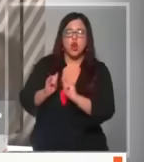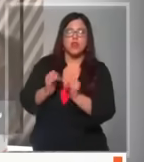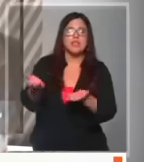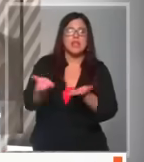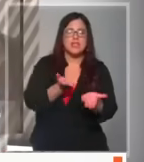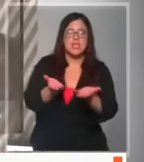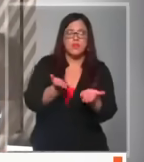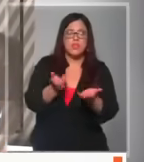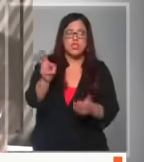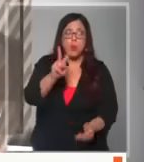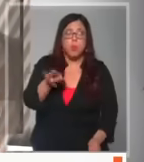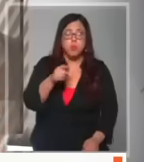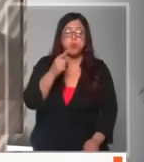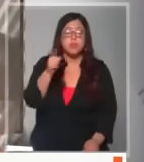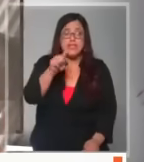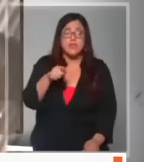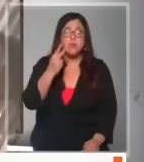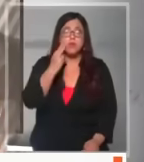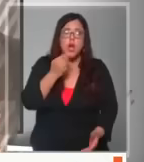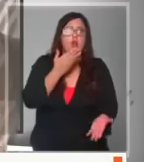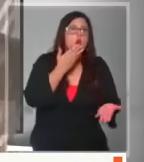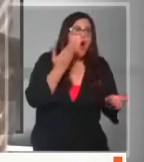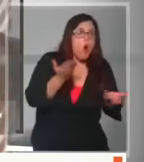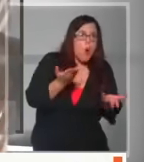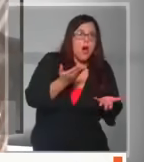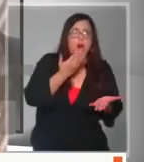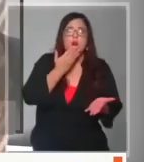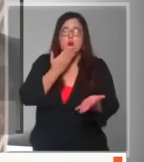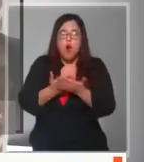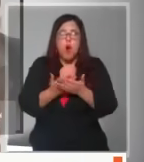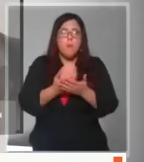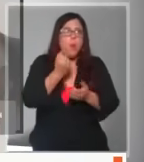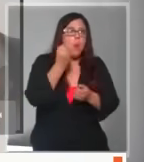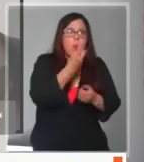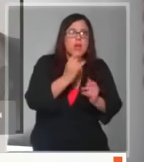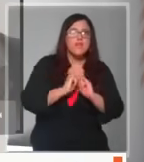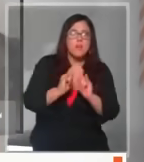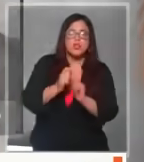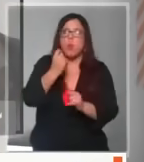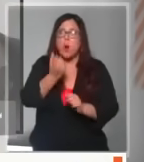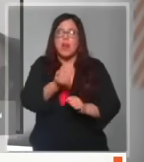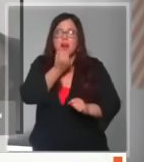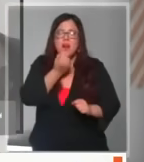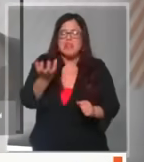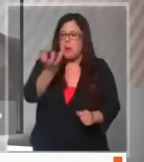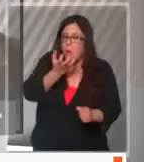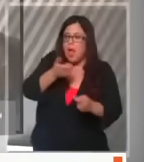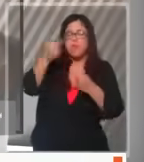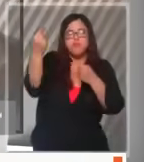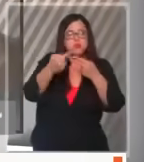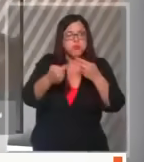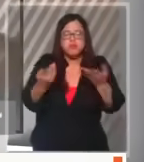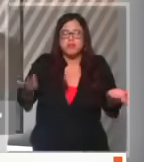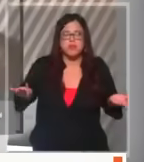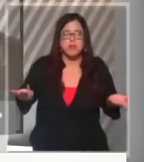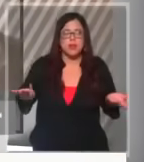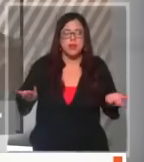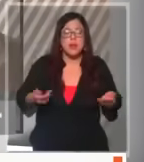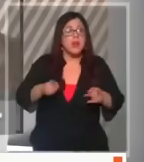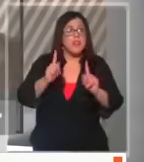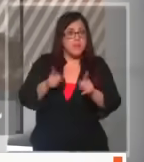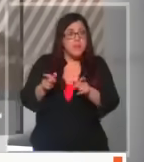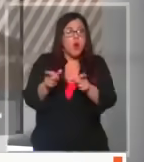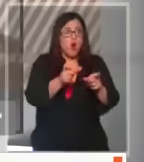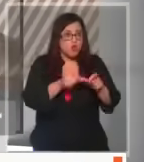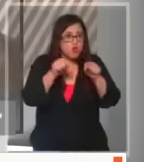servicio, cuándo, cómo, cuánta información, etcétera, qué errores lleva, qué huevada, etcétera. Tenemos que tener